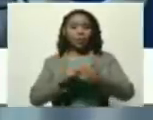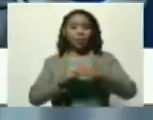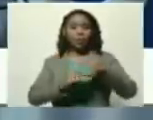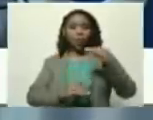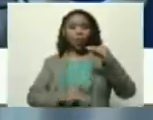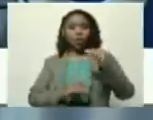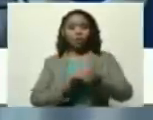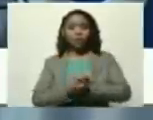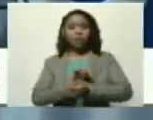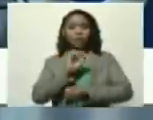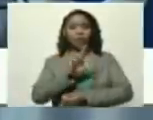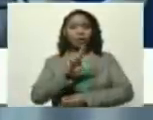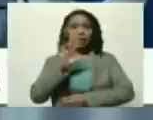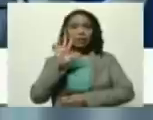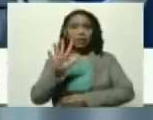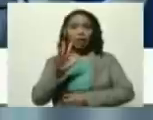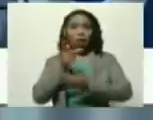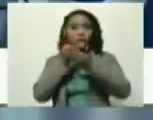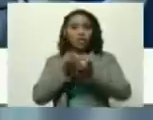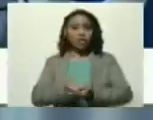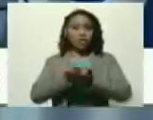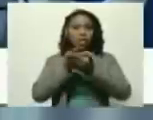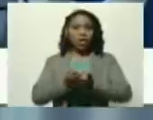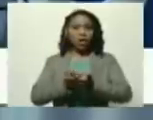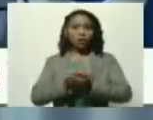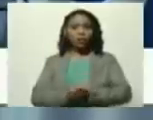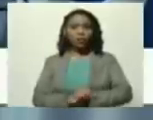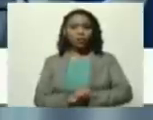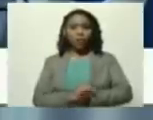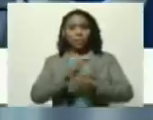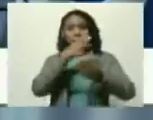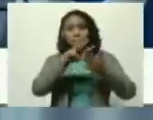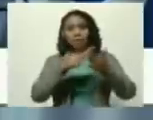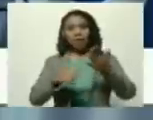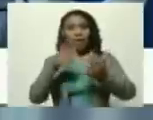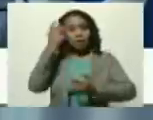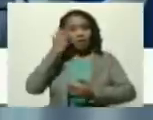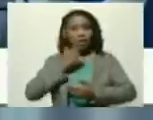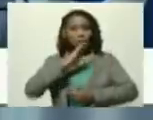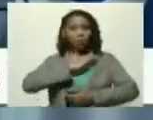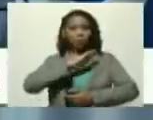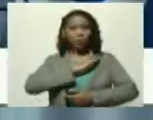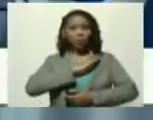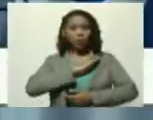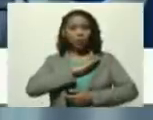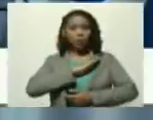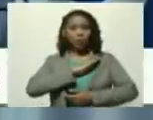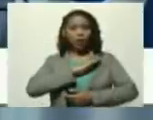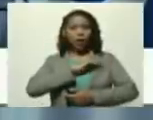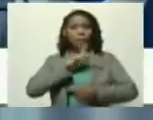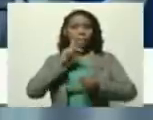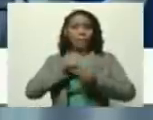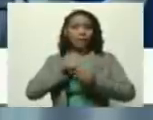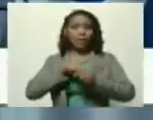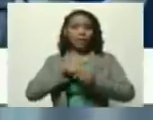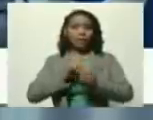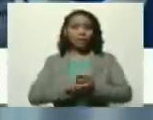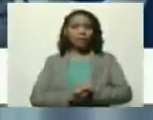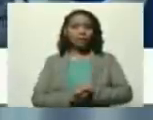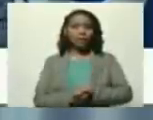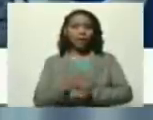35 toneladas de material ferroso perteneciente a PDVSA.